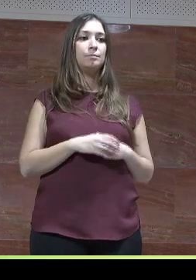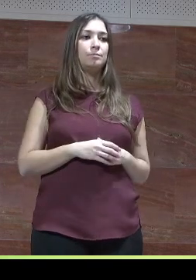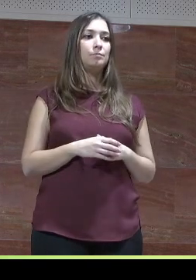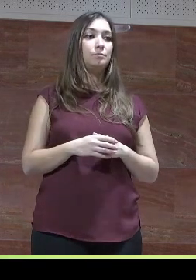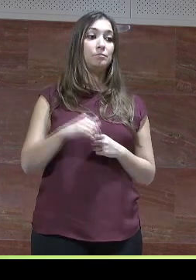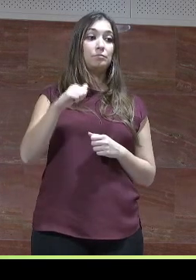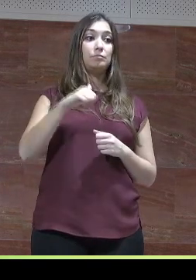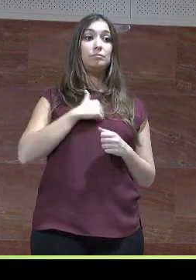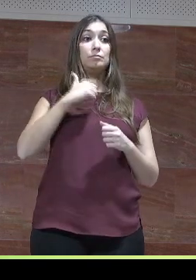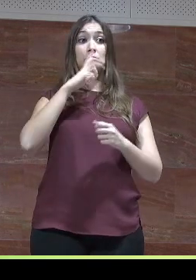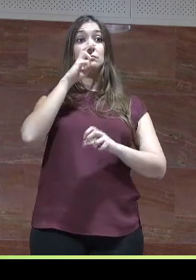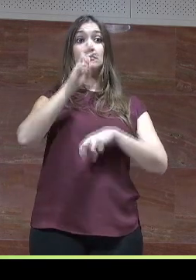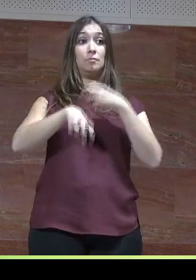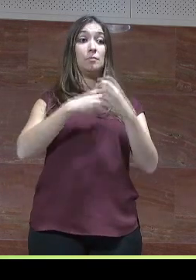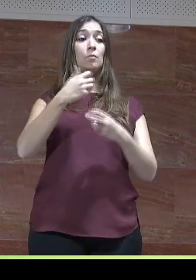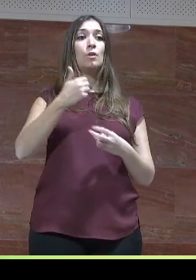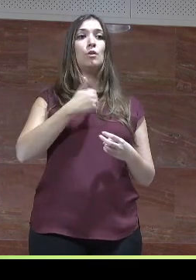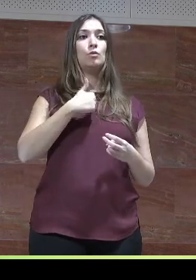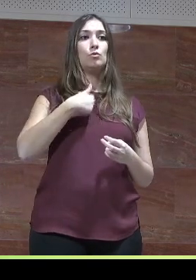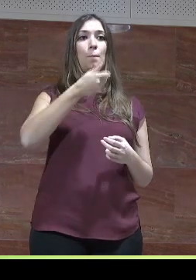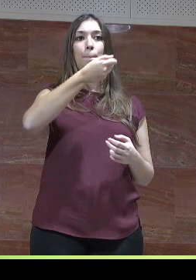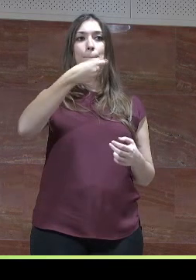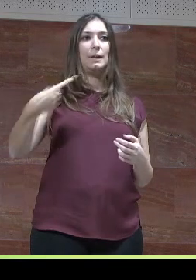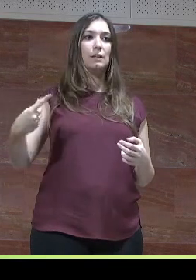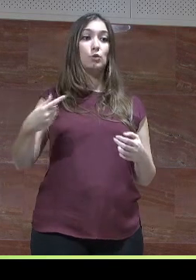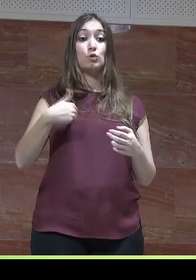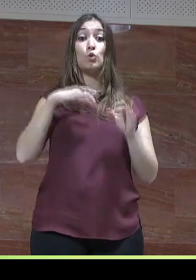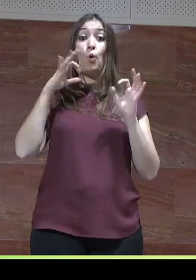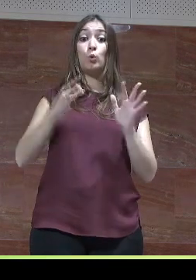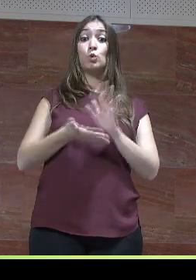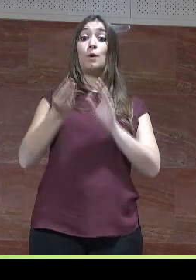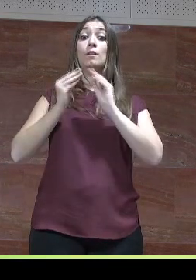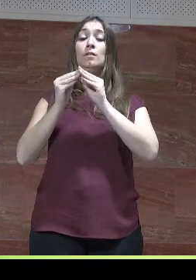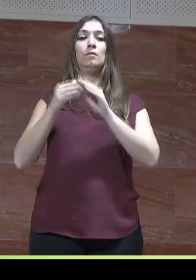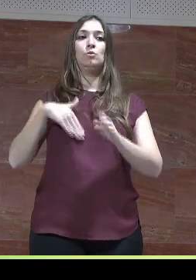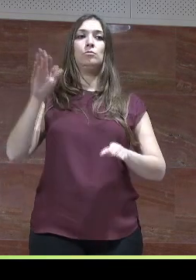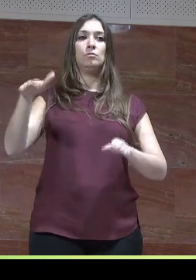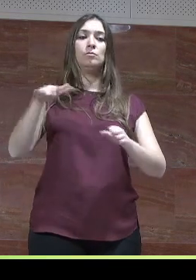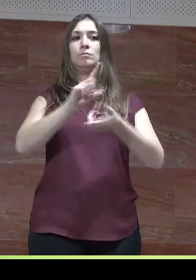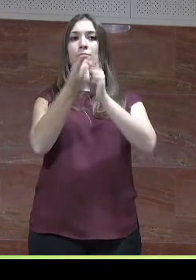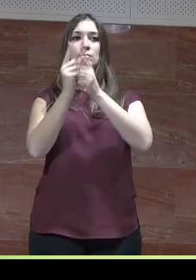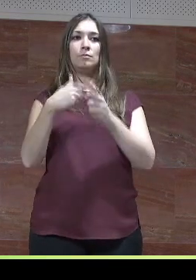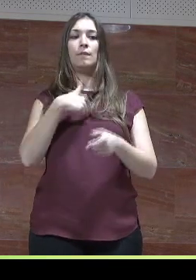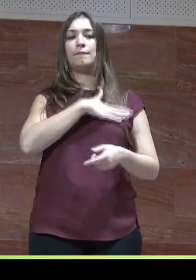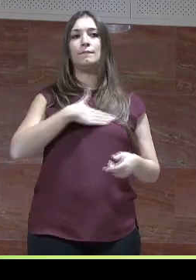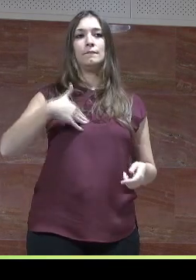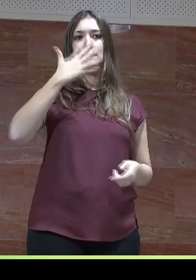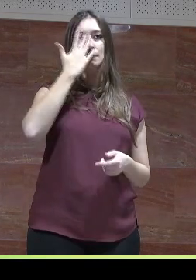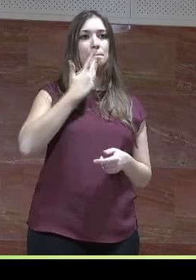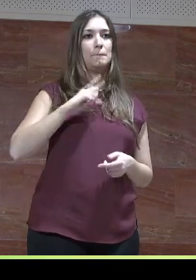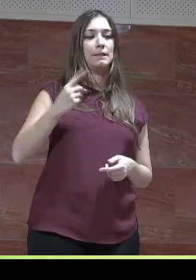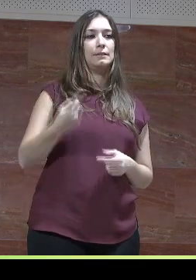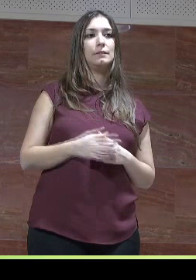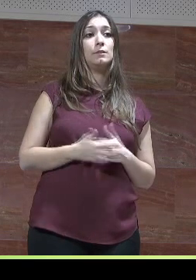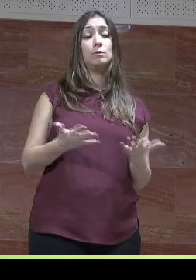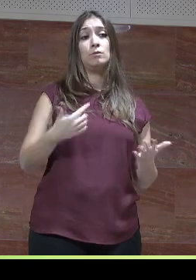estaba en construcción, yo pude hacer el piso tal como yo quería. Así que en ese sentido es